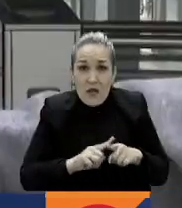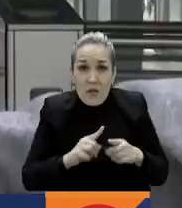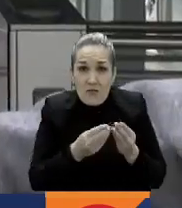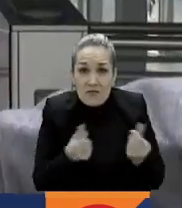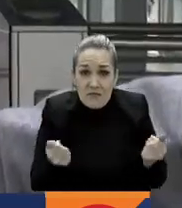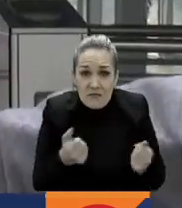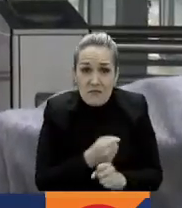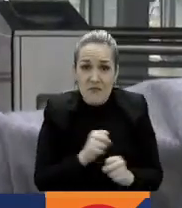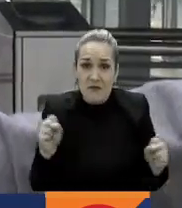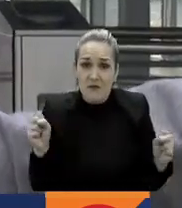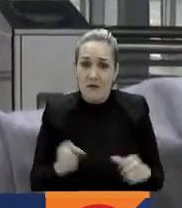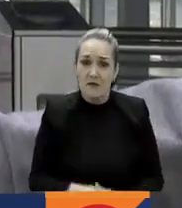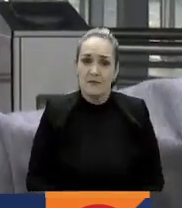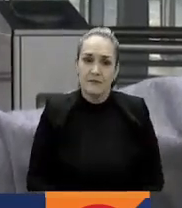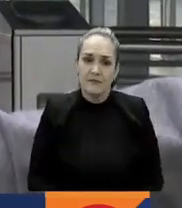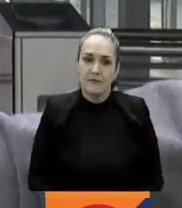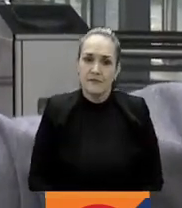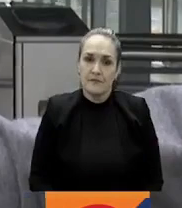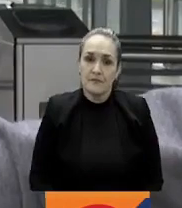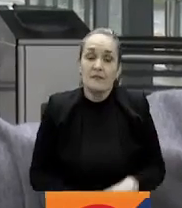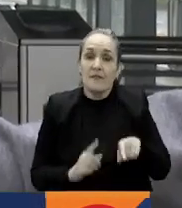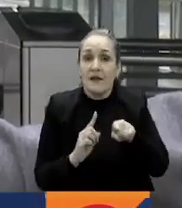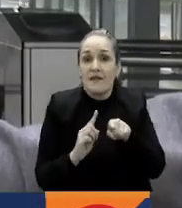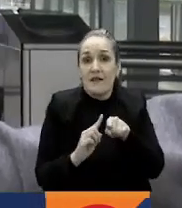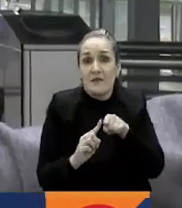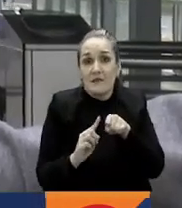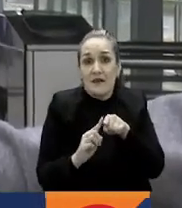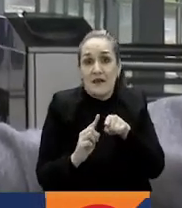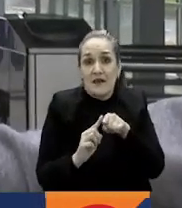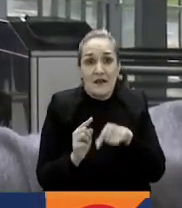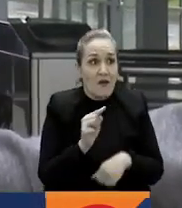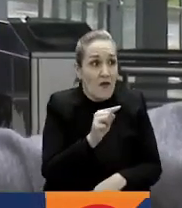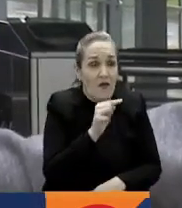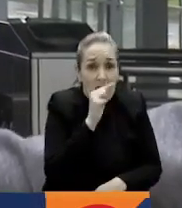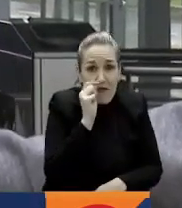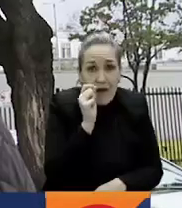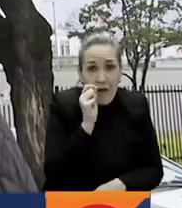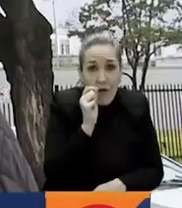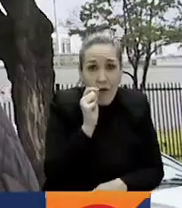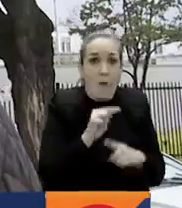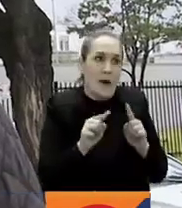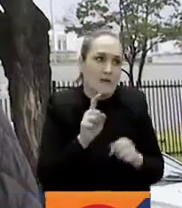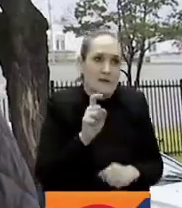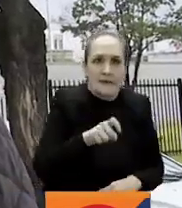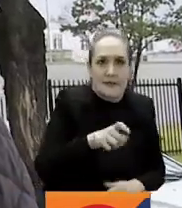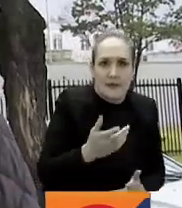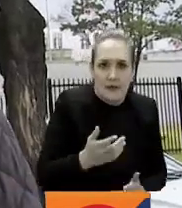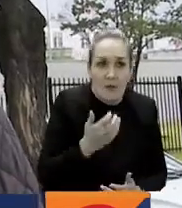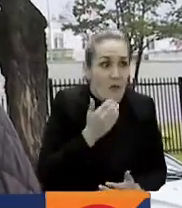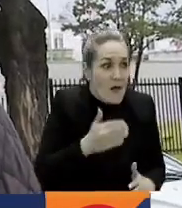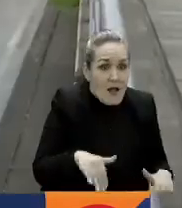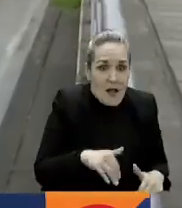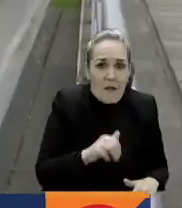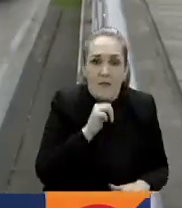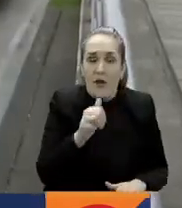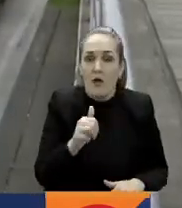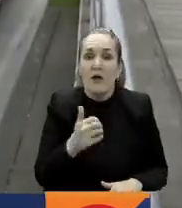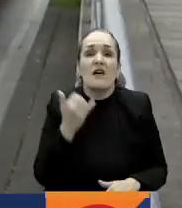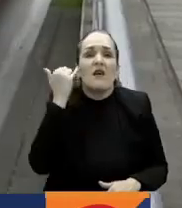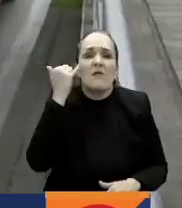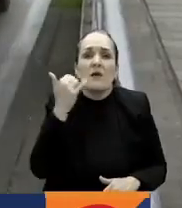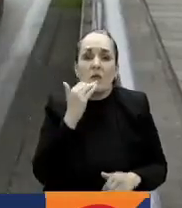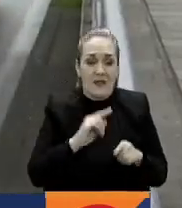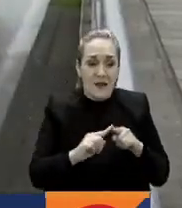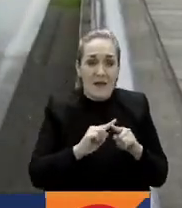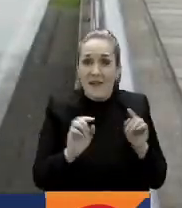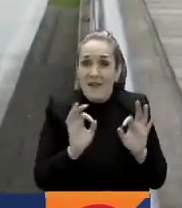desaparezca. Sí, con Transmilenio que es feo, no me imagino sin Transmilenio. Bogotá sin Transmilenio colapsaría y sería un caos total, la